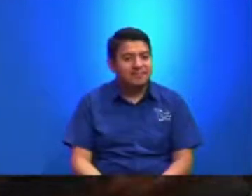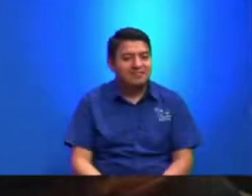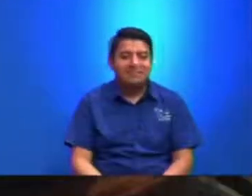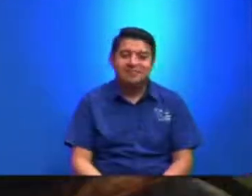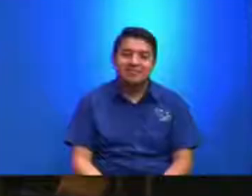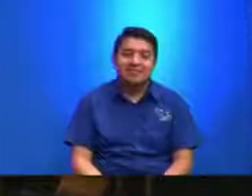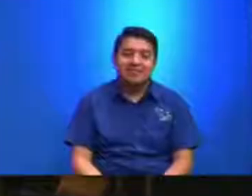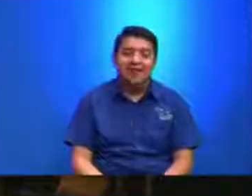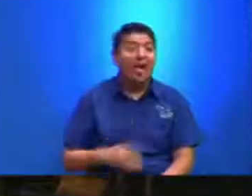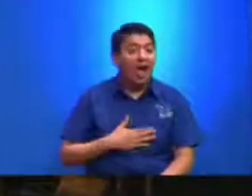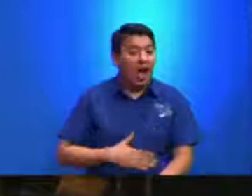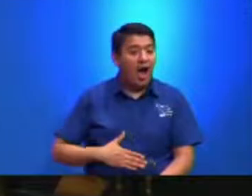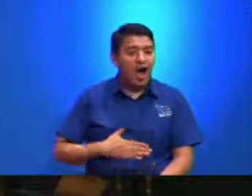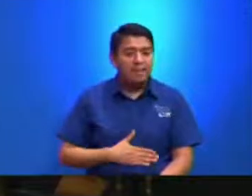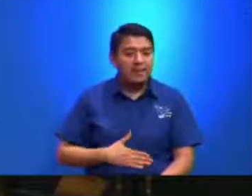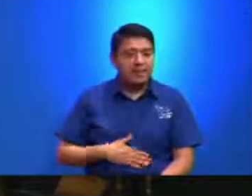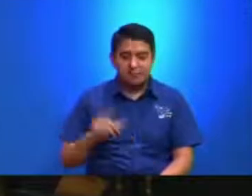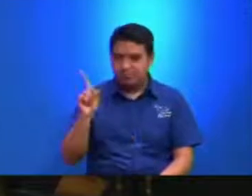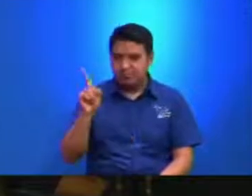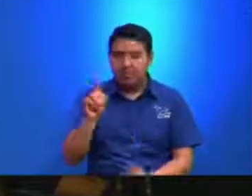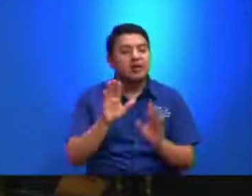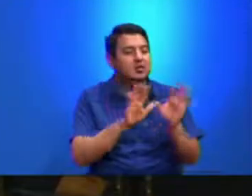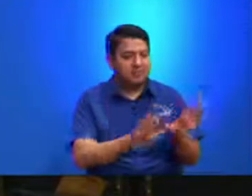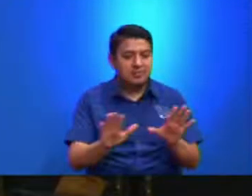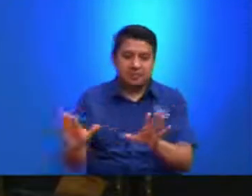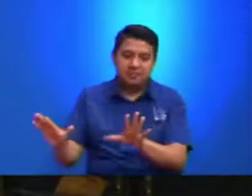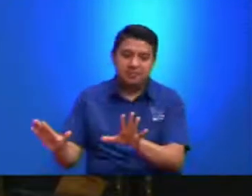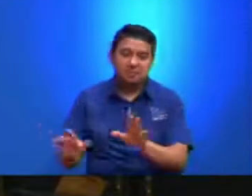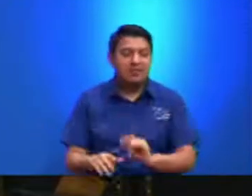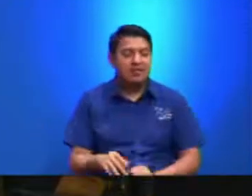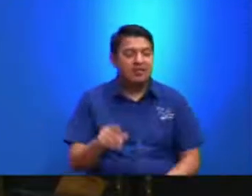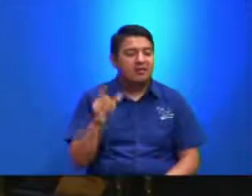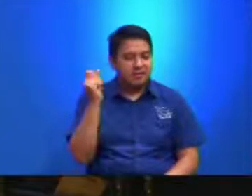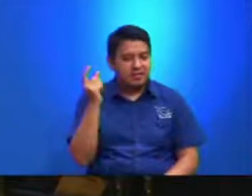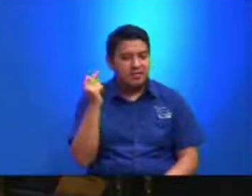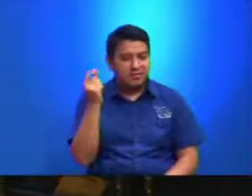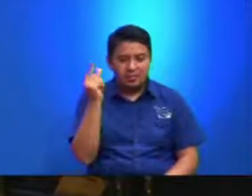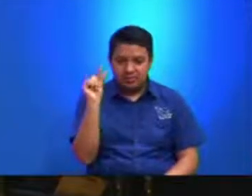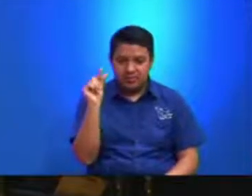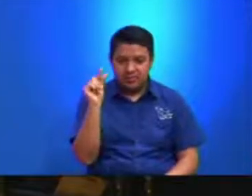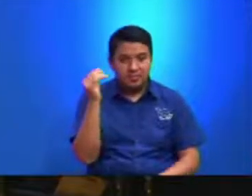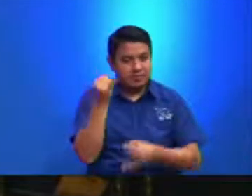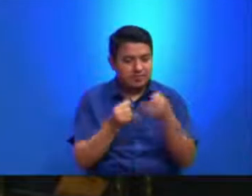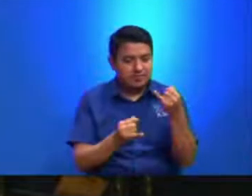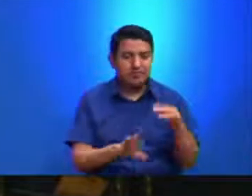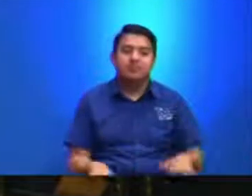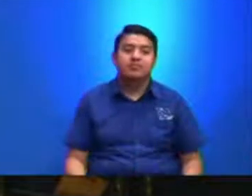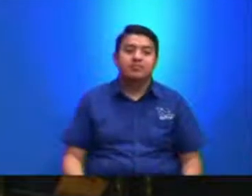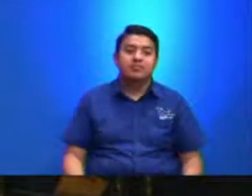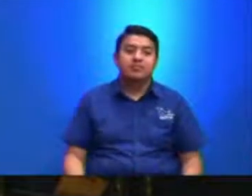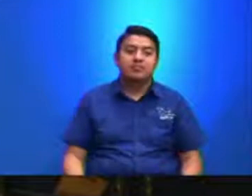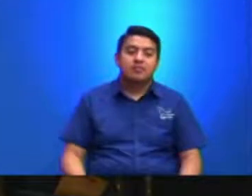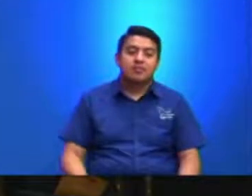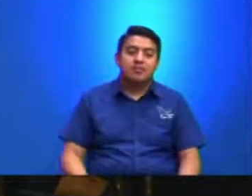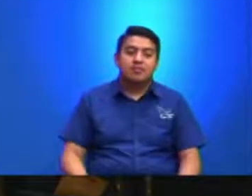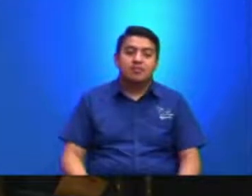hambre todavía, ¿eh? Va, yo tampoco. Entonces,